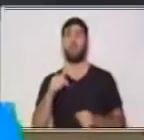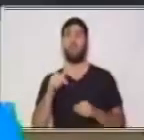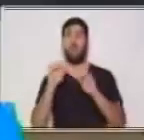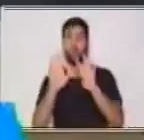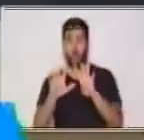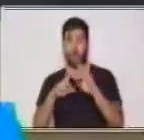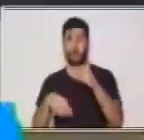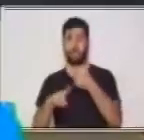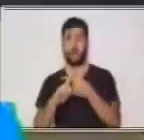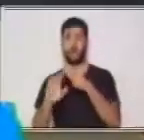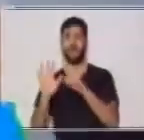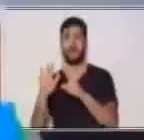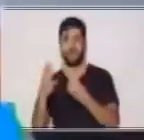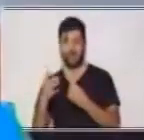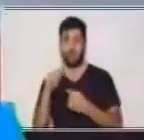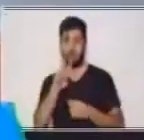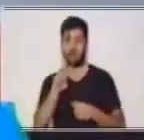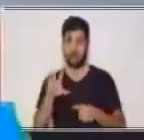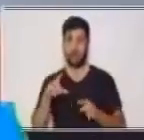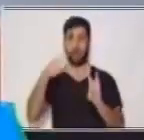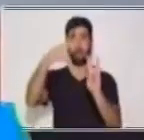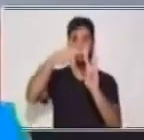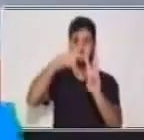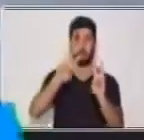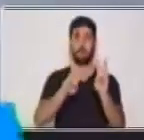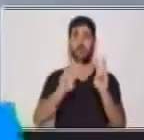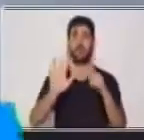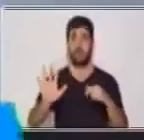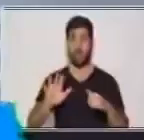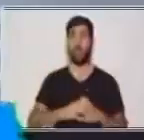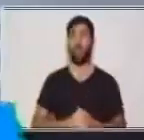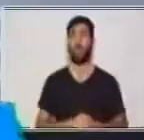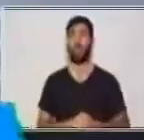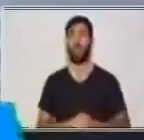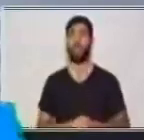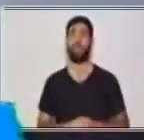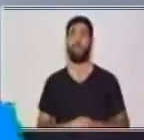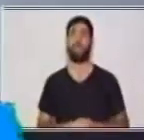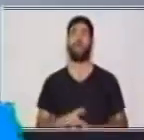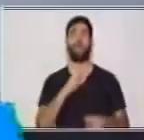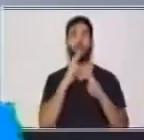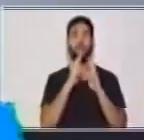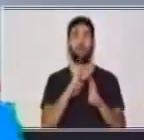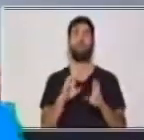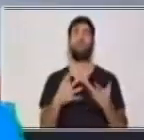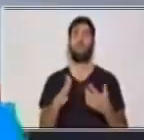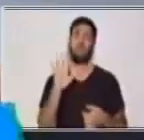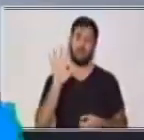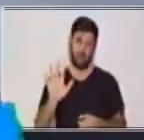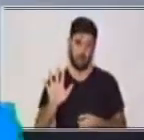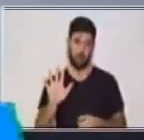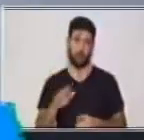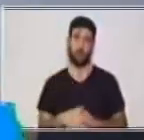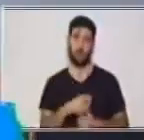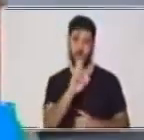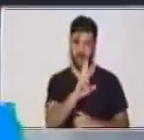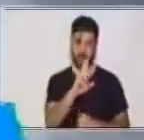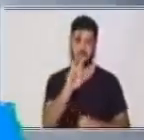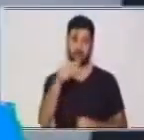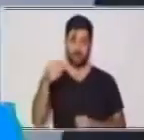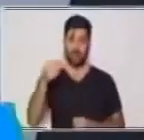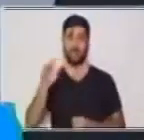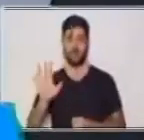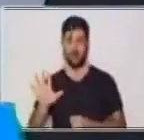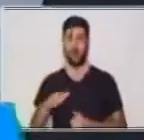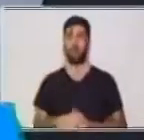son 16, son 25, raíz de 25. Resultante va a ser igual a 5.